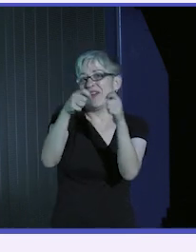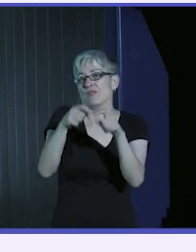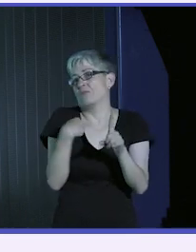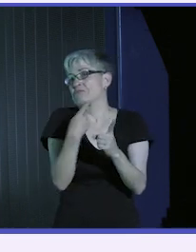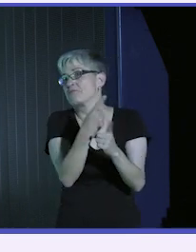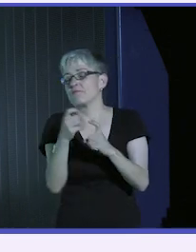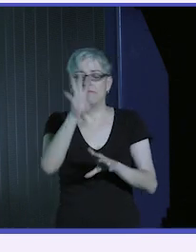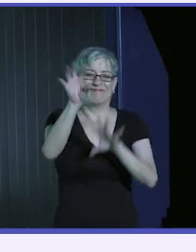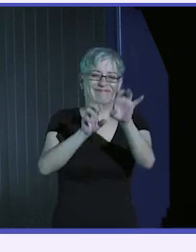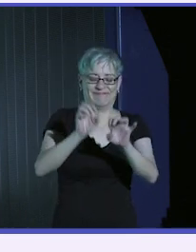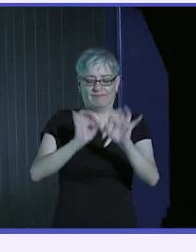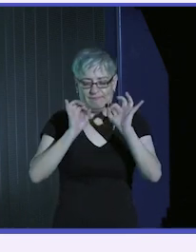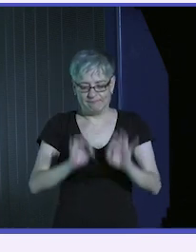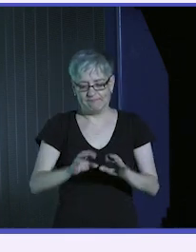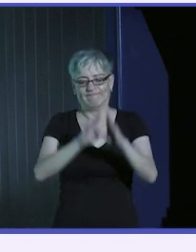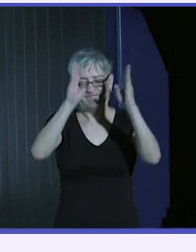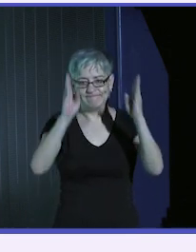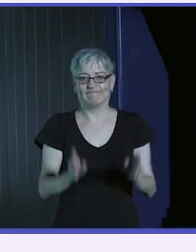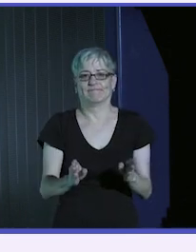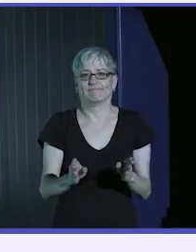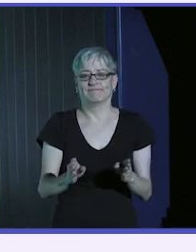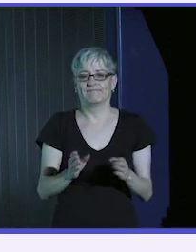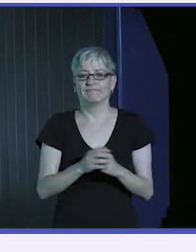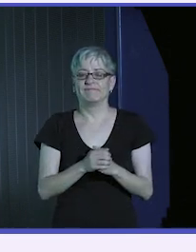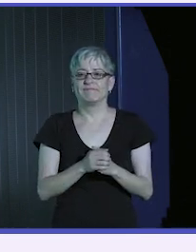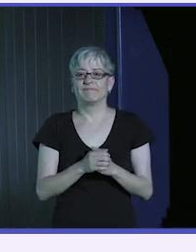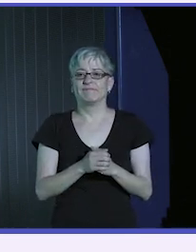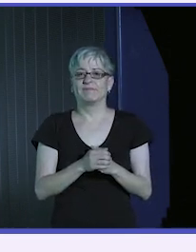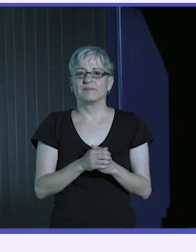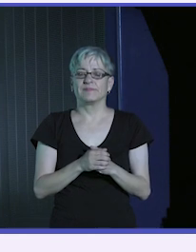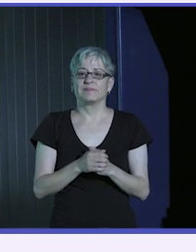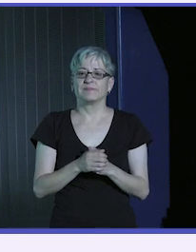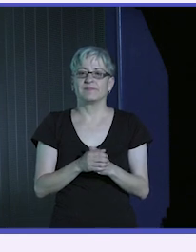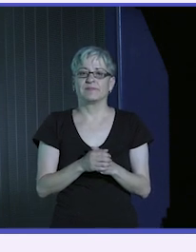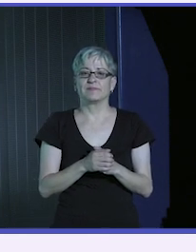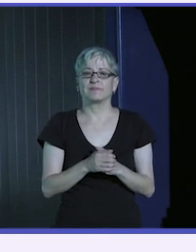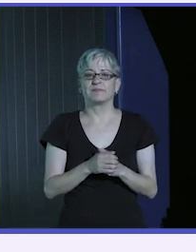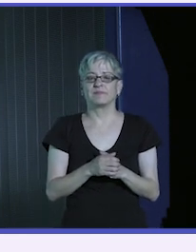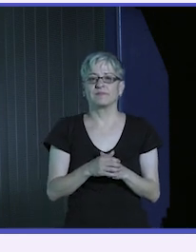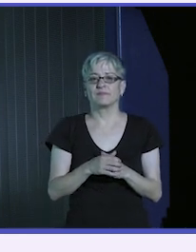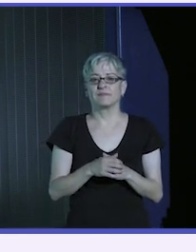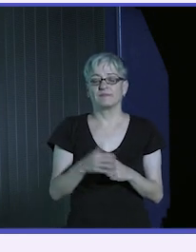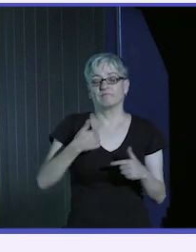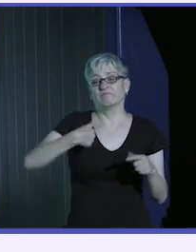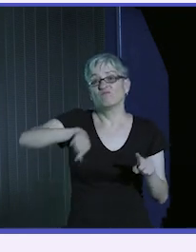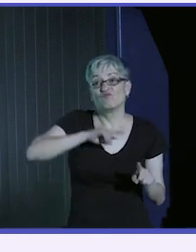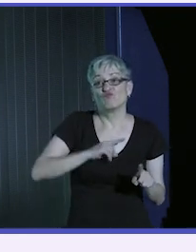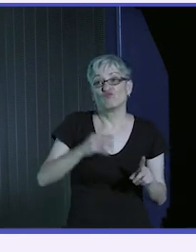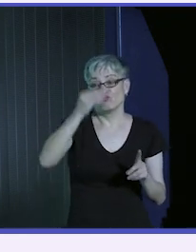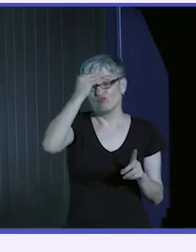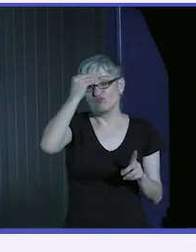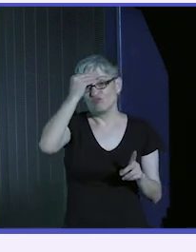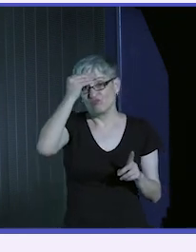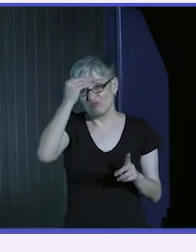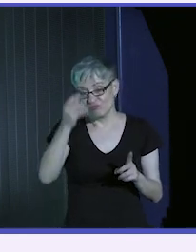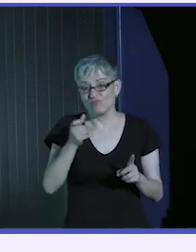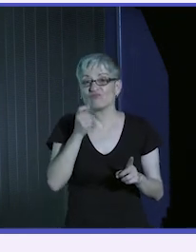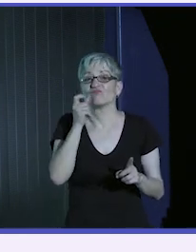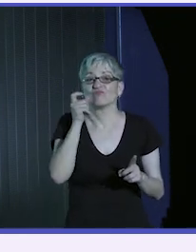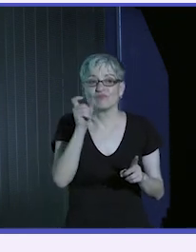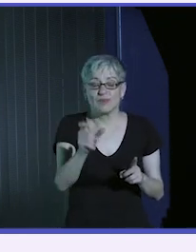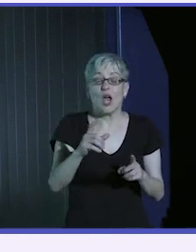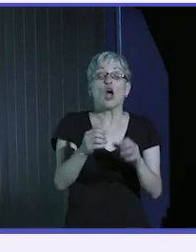y ya tenemos nuestra solución creada. Y bueno, creo que hoy no habéis oído suficientemente la palabra